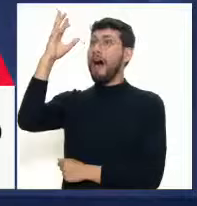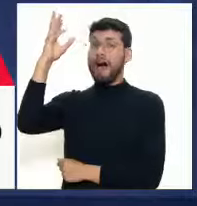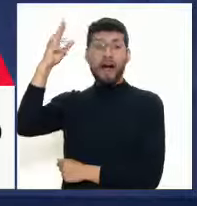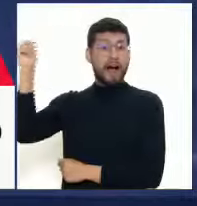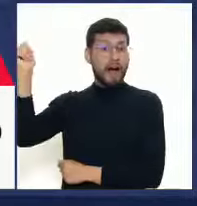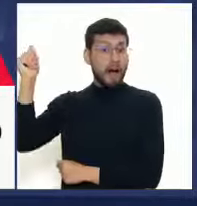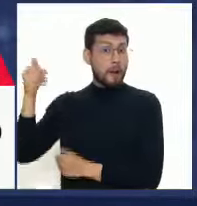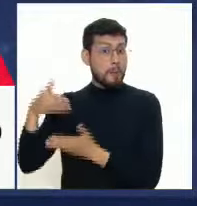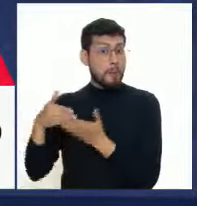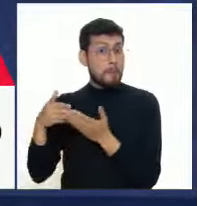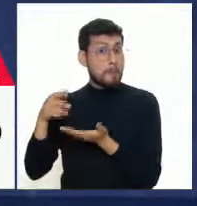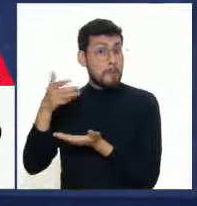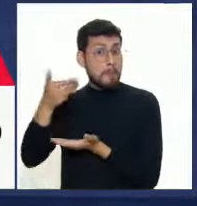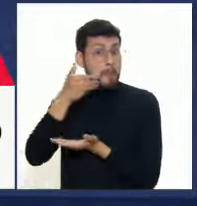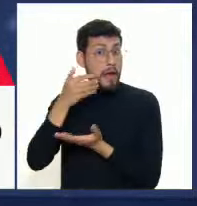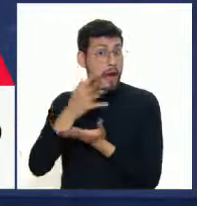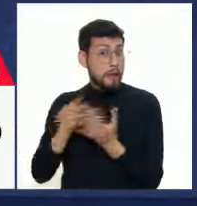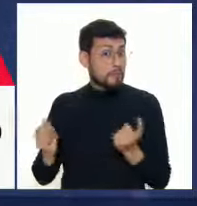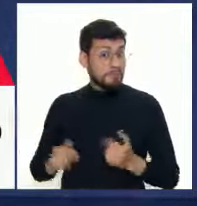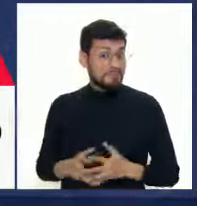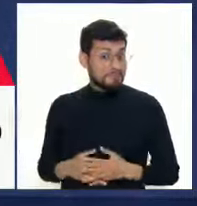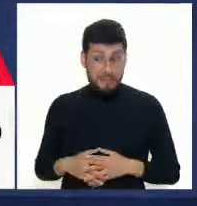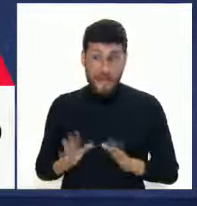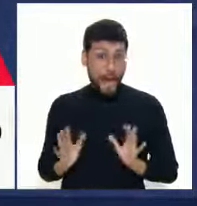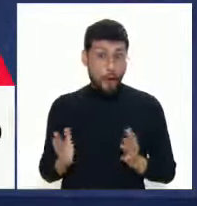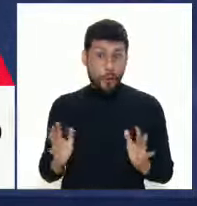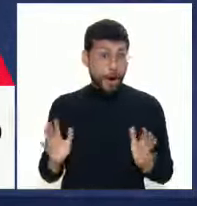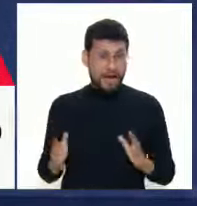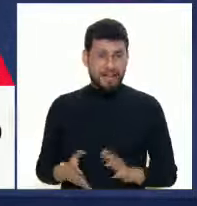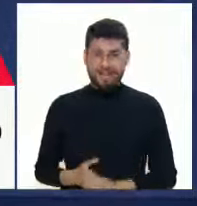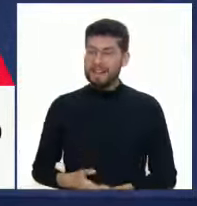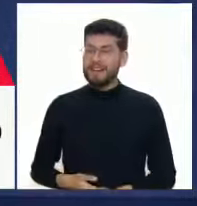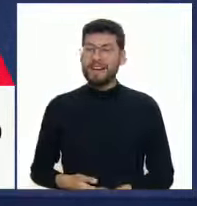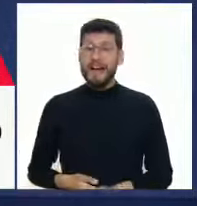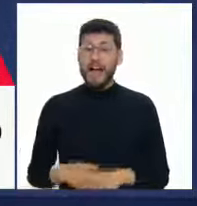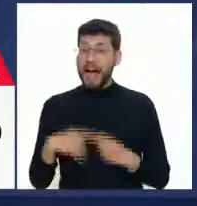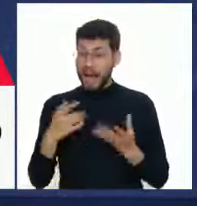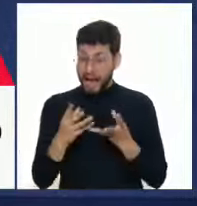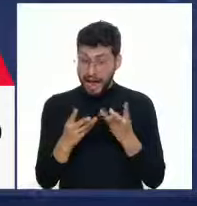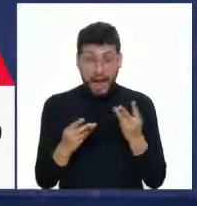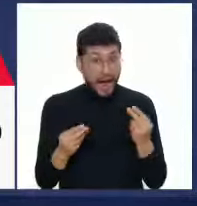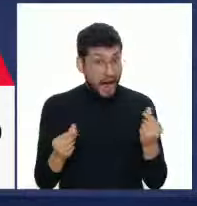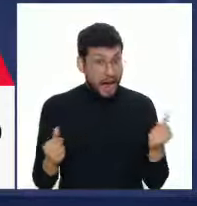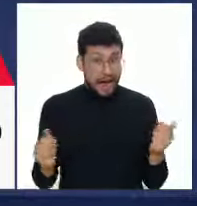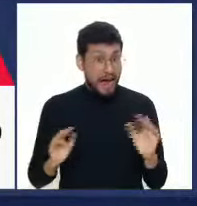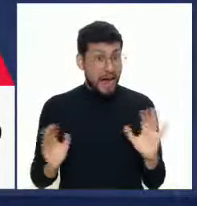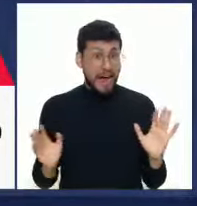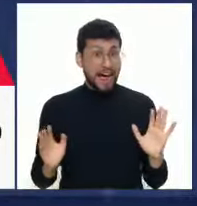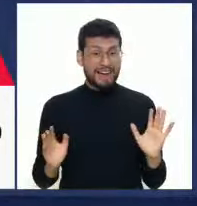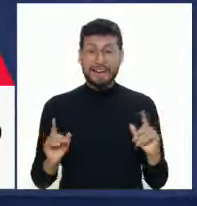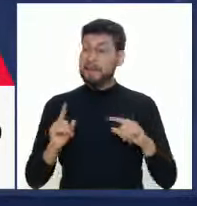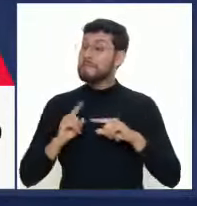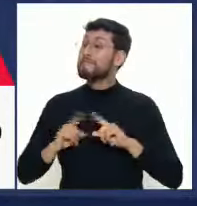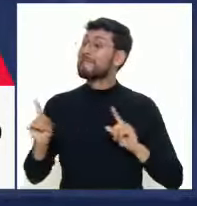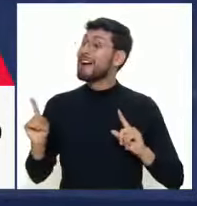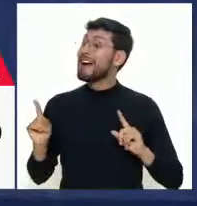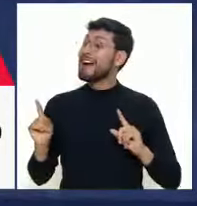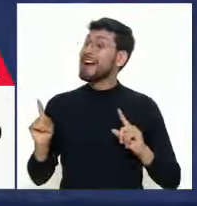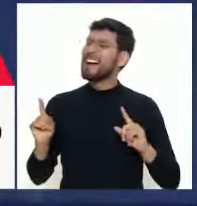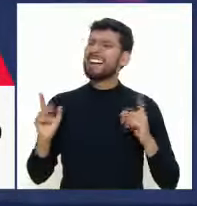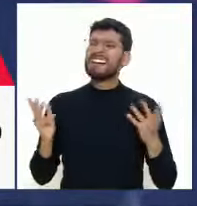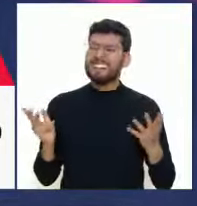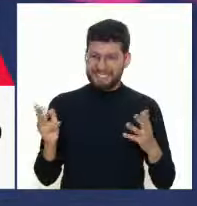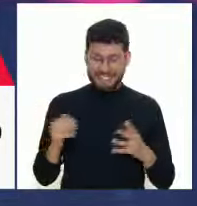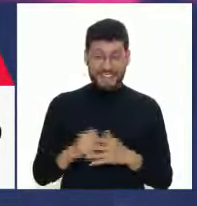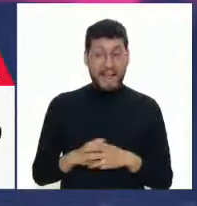Y ya no hay pizza. Ya no está. Se ha desaparecido. Pero esa